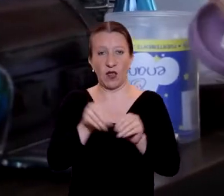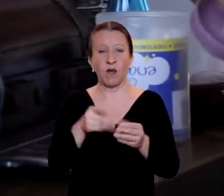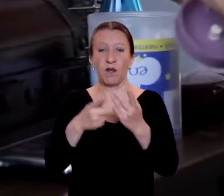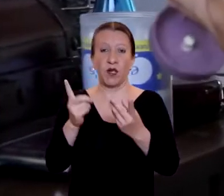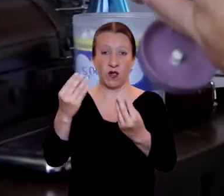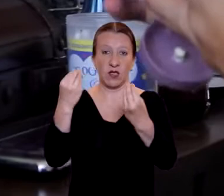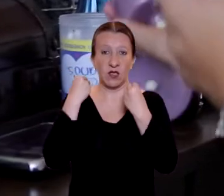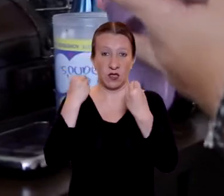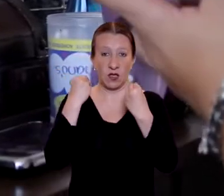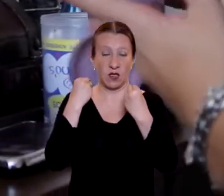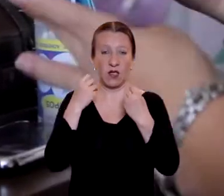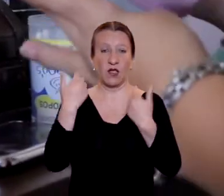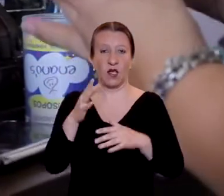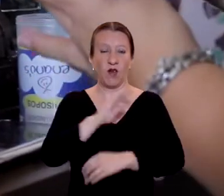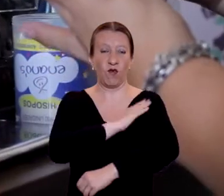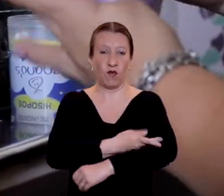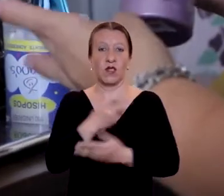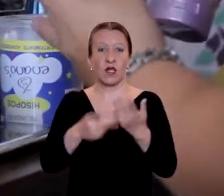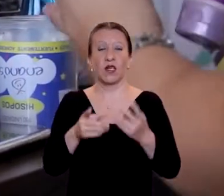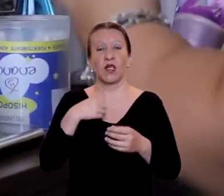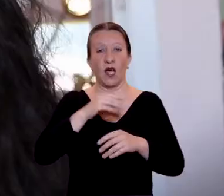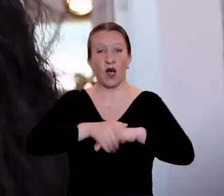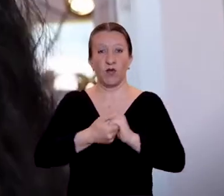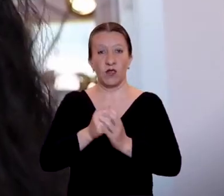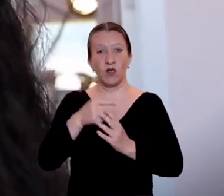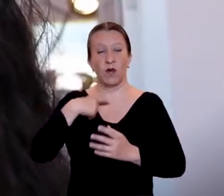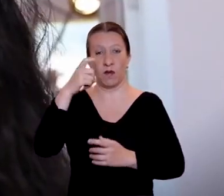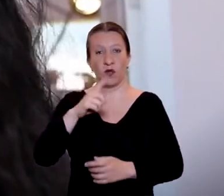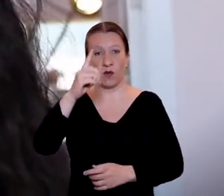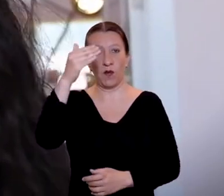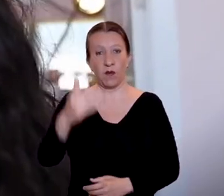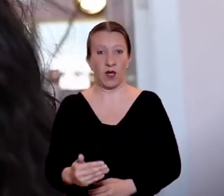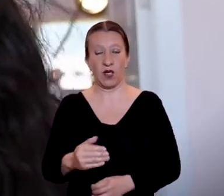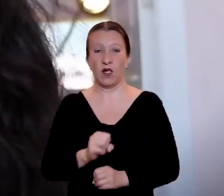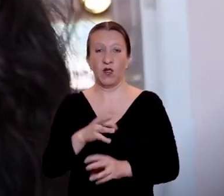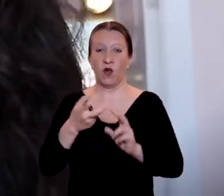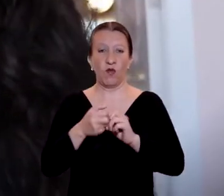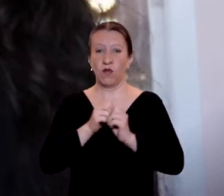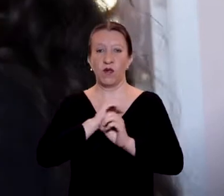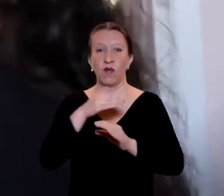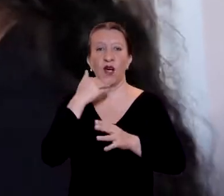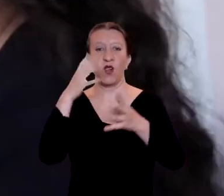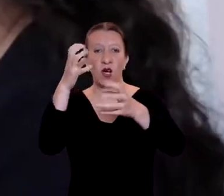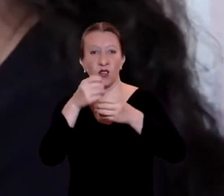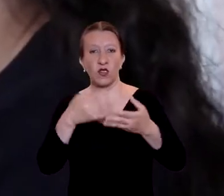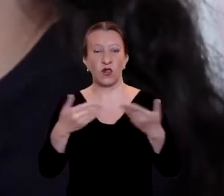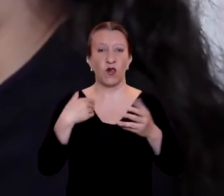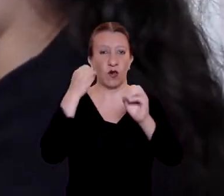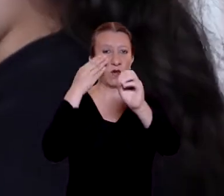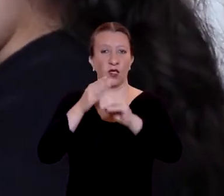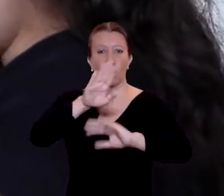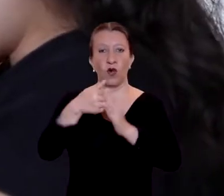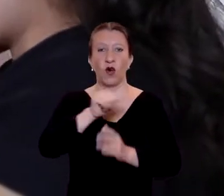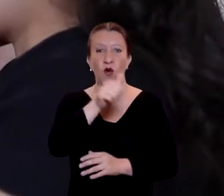contrario, ellos me enseñaron a ser fuerte y que por el hecho de que soy una persona de talla baja, no tengo ninguna dificultad de alcanzar los logros que otros